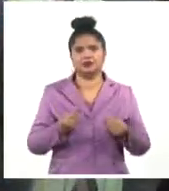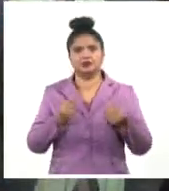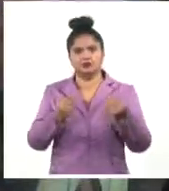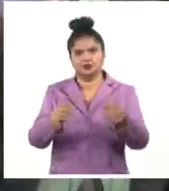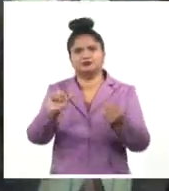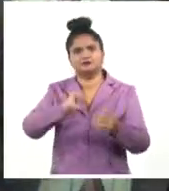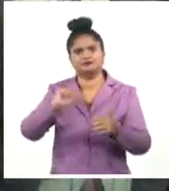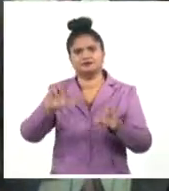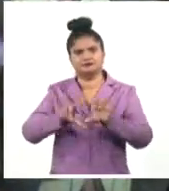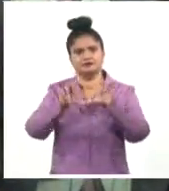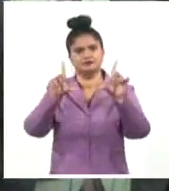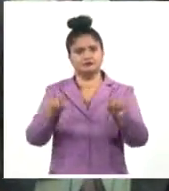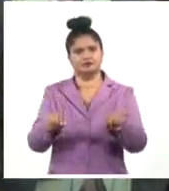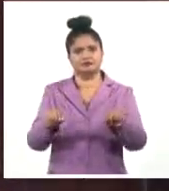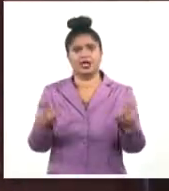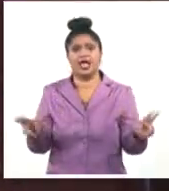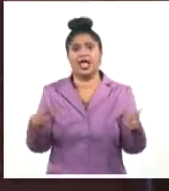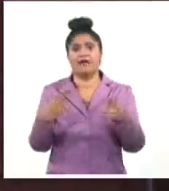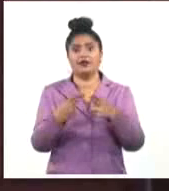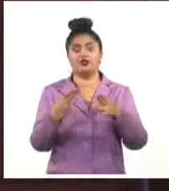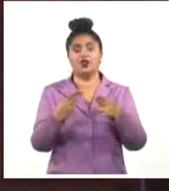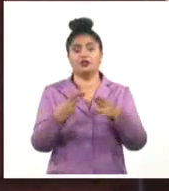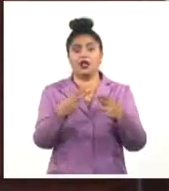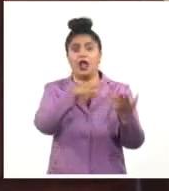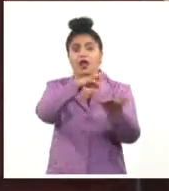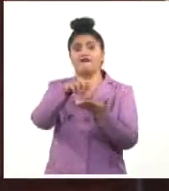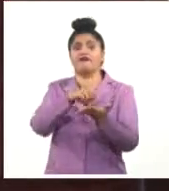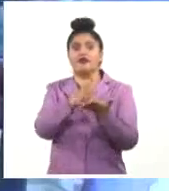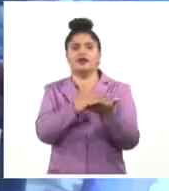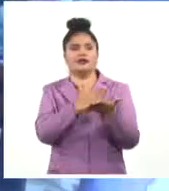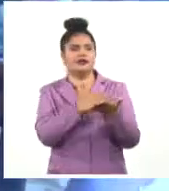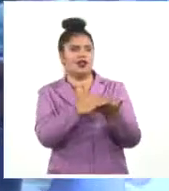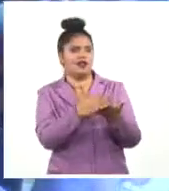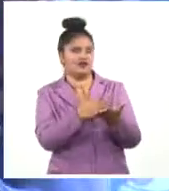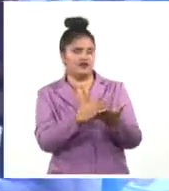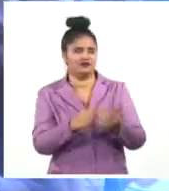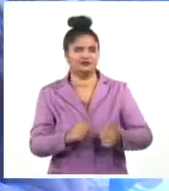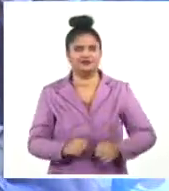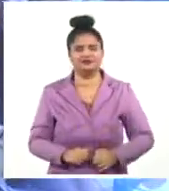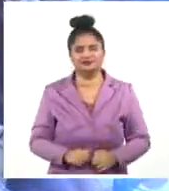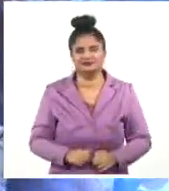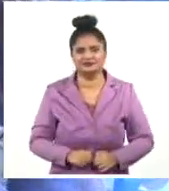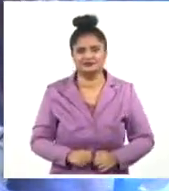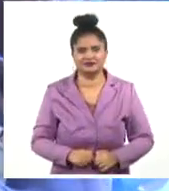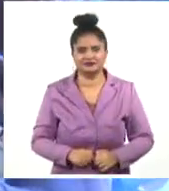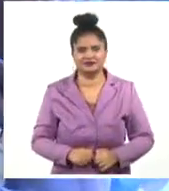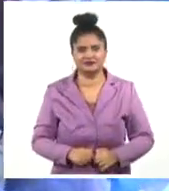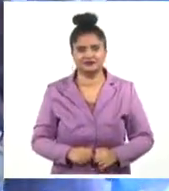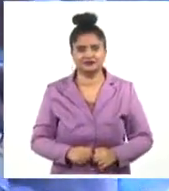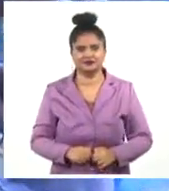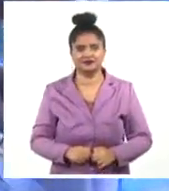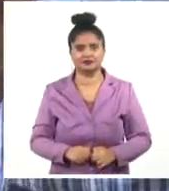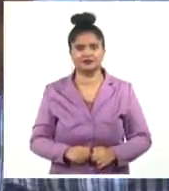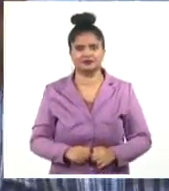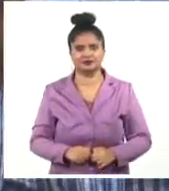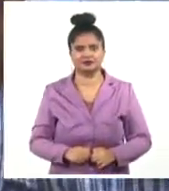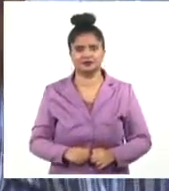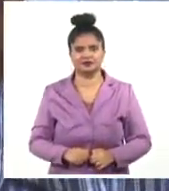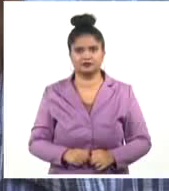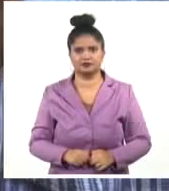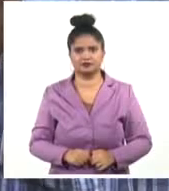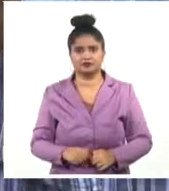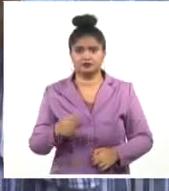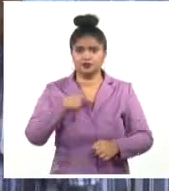en la 30ª edición de la Feria del Libro, evento desde el cual se le rindió un homenaje agradecido. Y hace ver que no fue en balde y